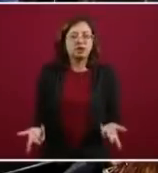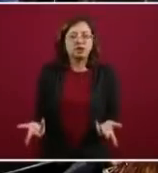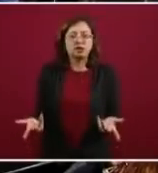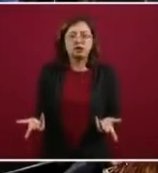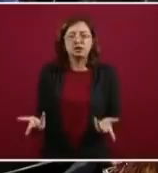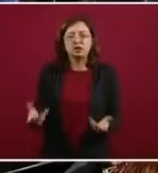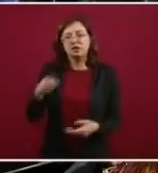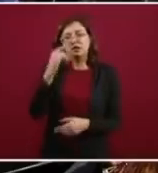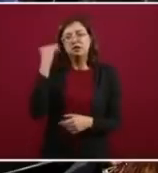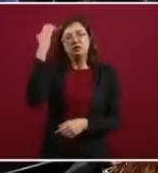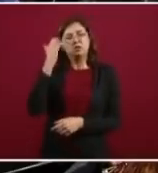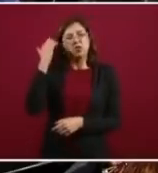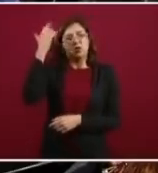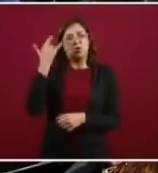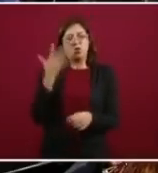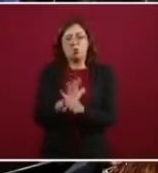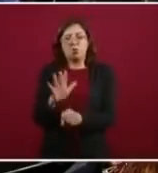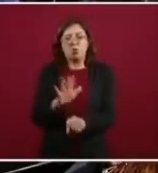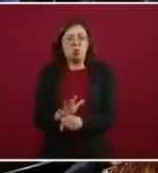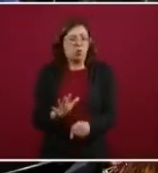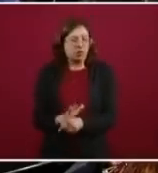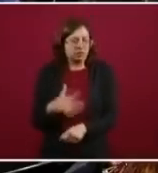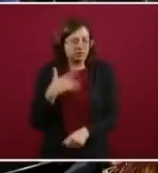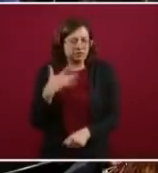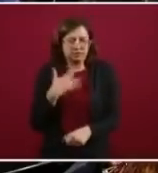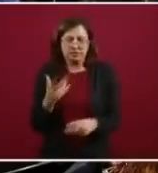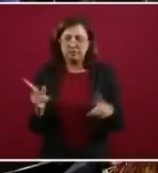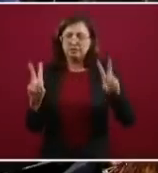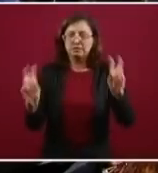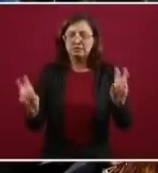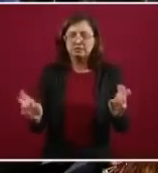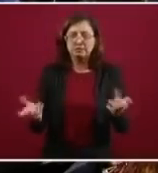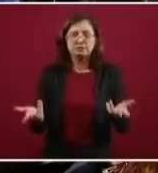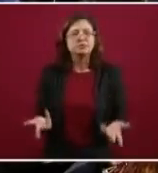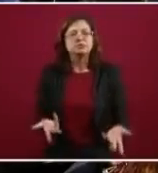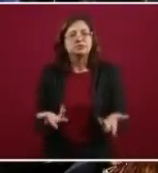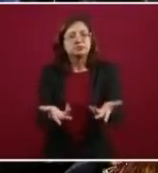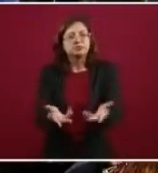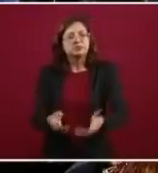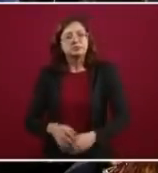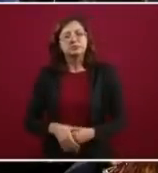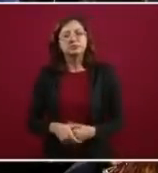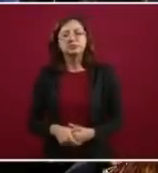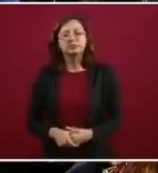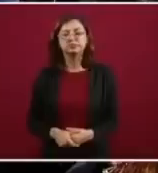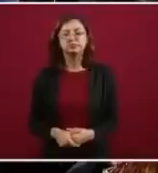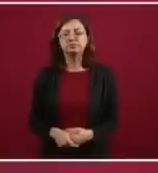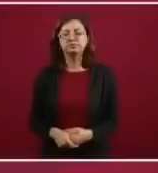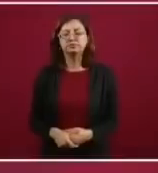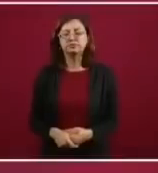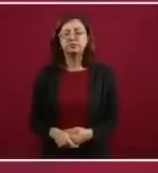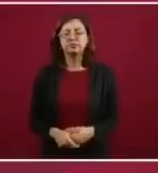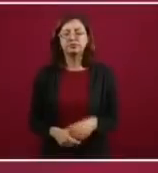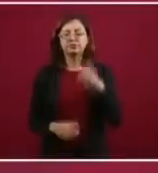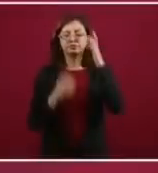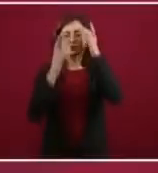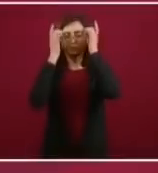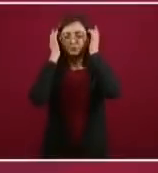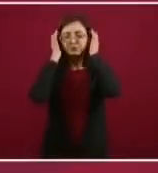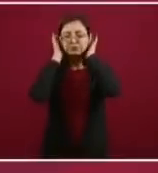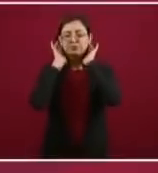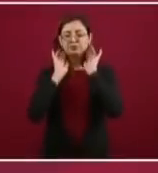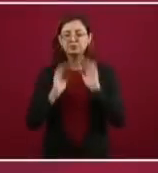¿qué reflexión le da este tema? Pues yo siento que en